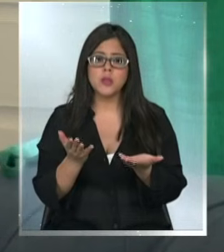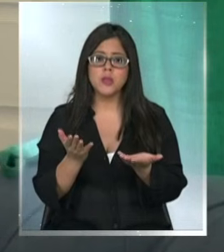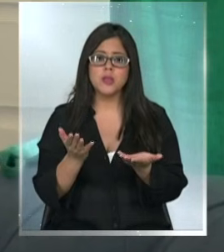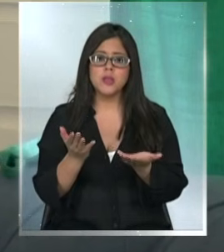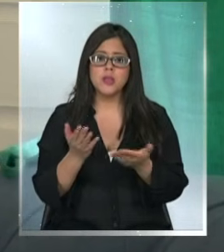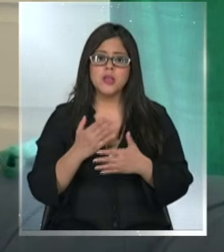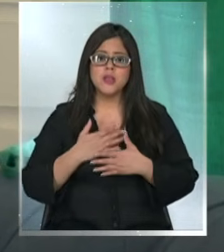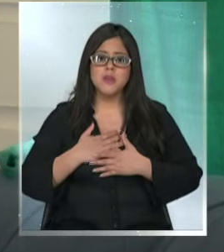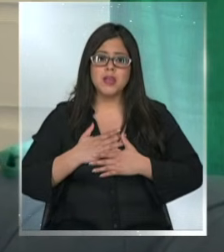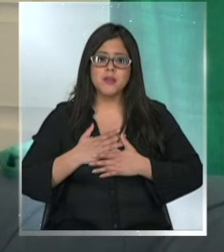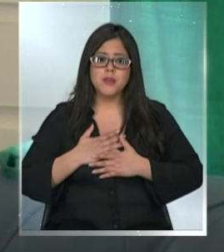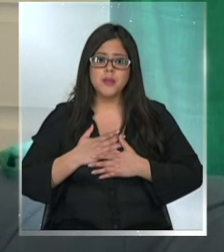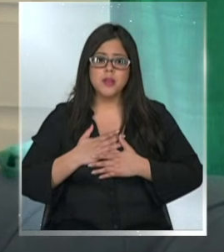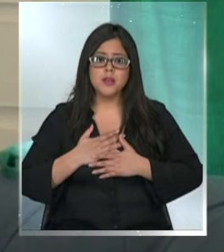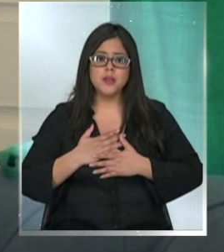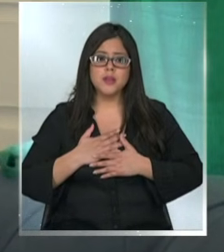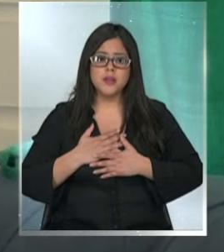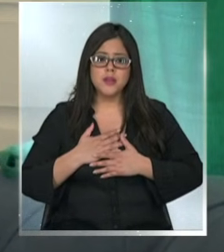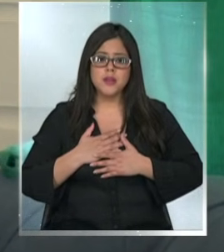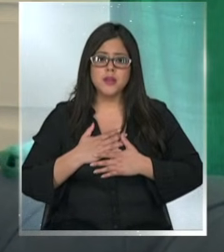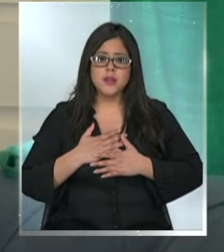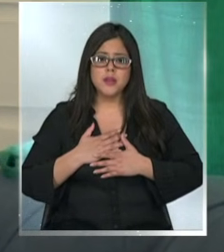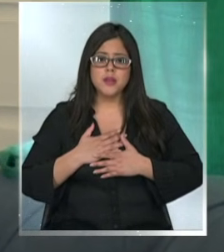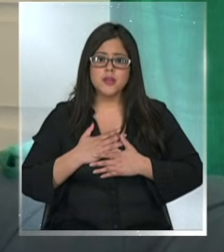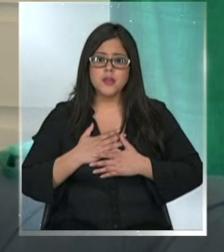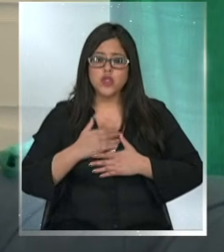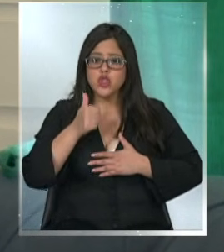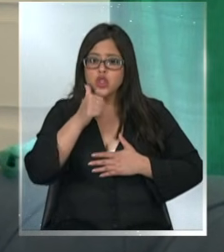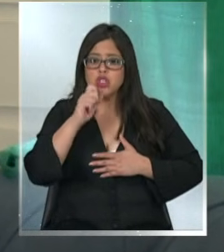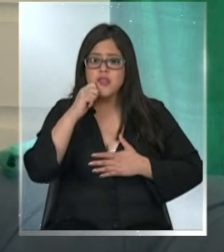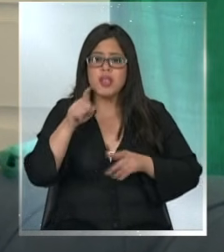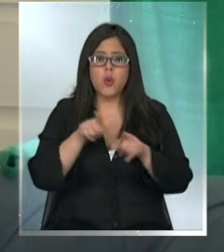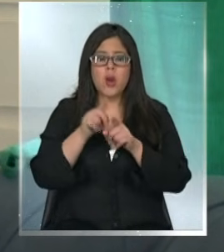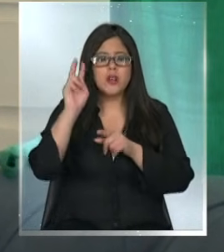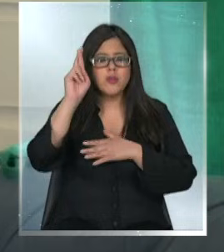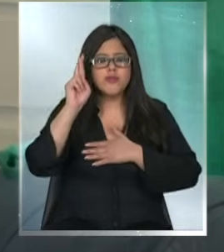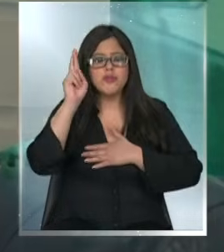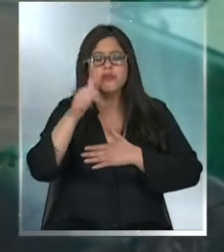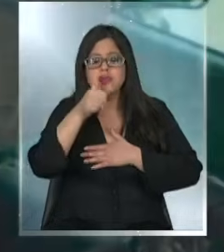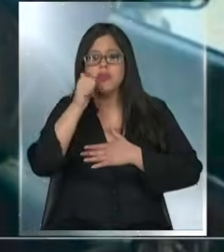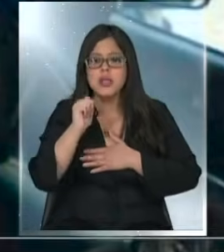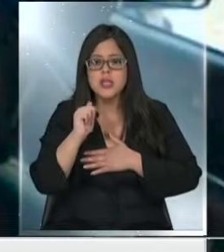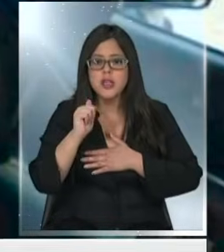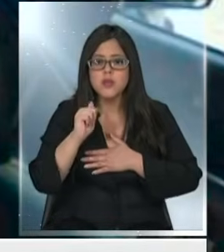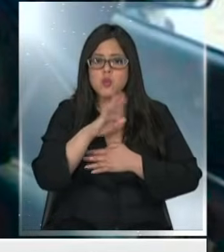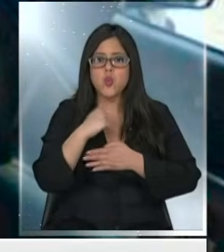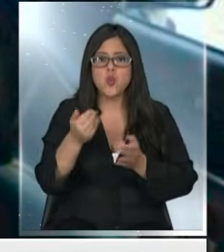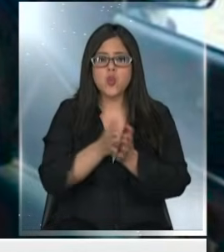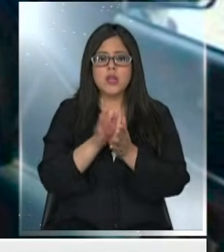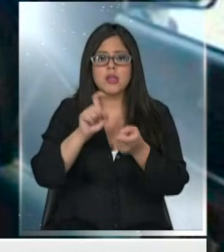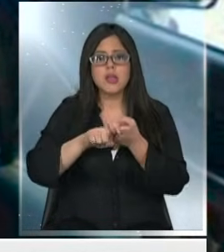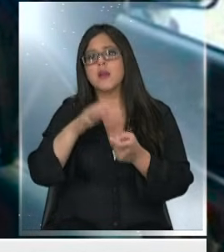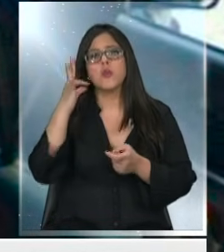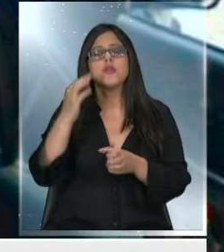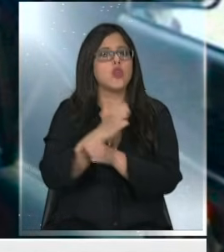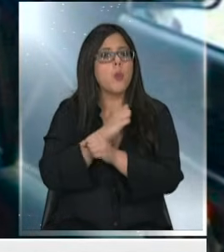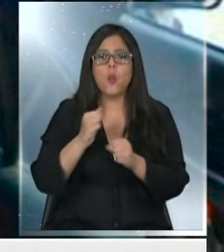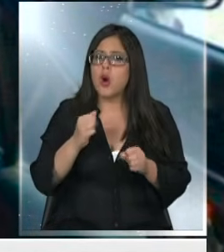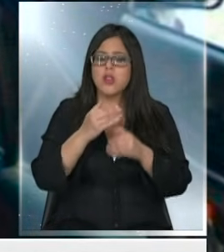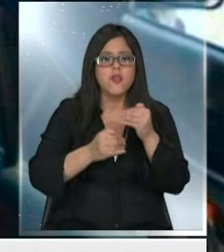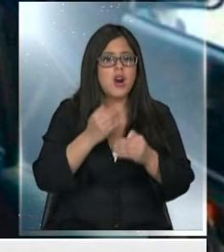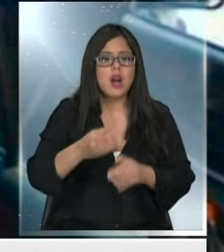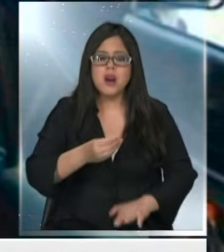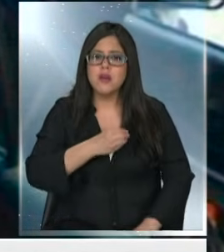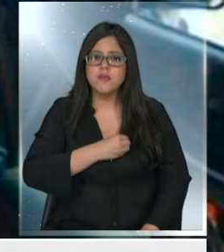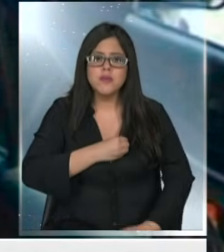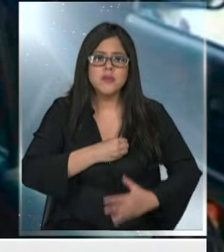para mí como que si fuera recién ayer que mataron a mi señora. Entonces es algo que no puedo superar, por la pena y el dolor